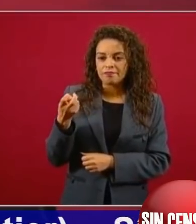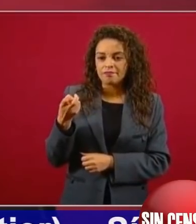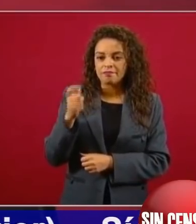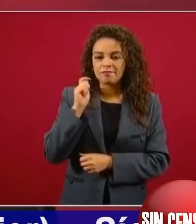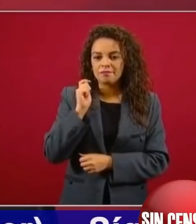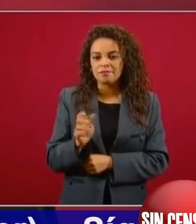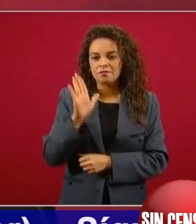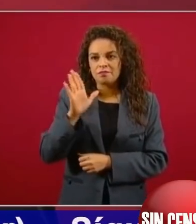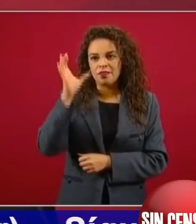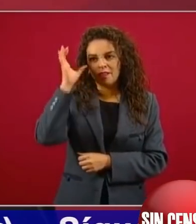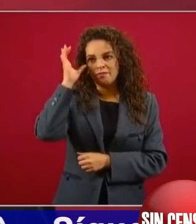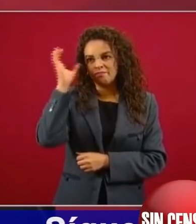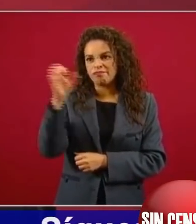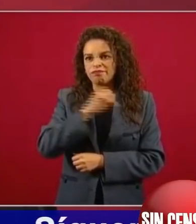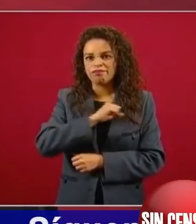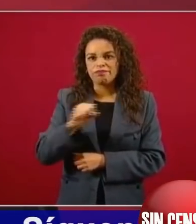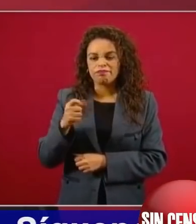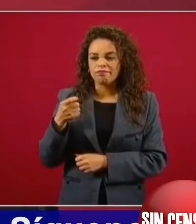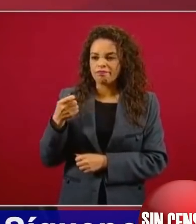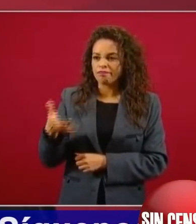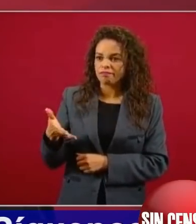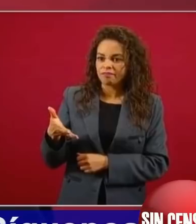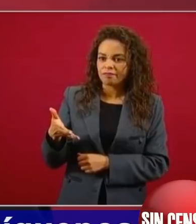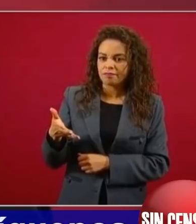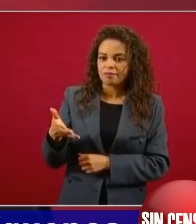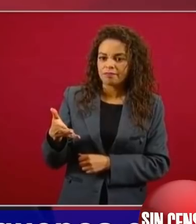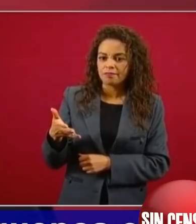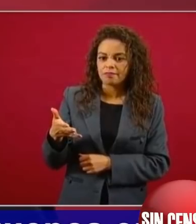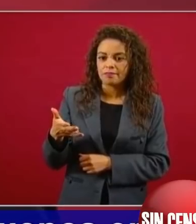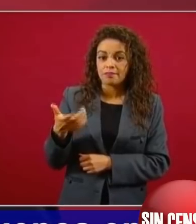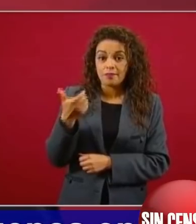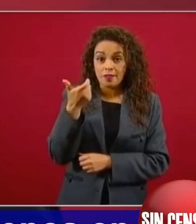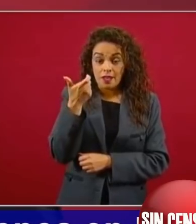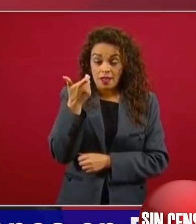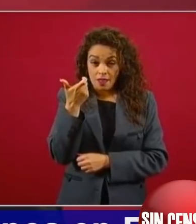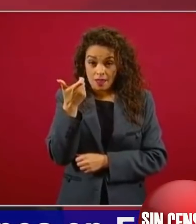delincuencia, se le llamaba bajar recursos.